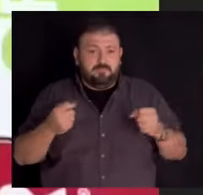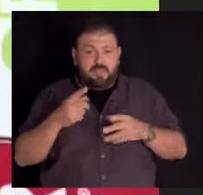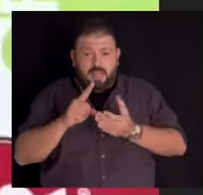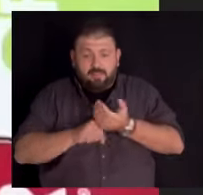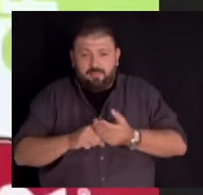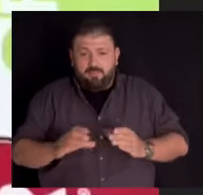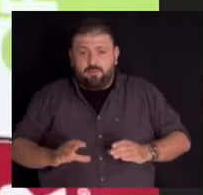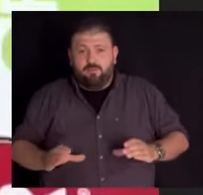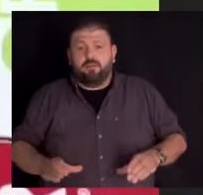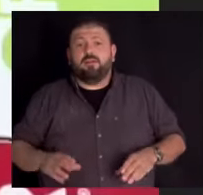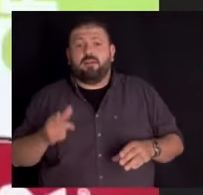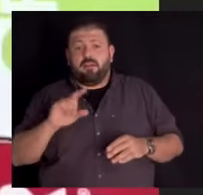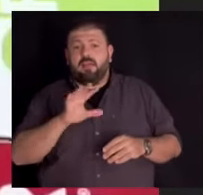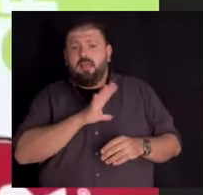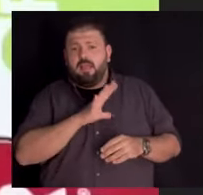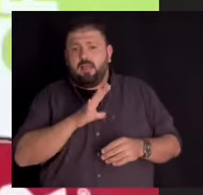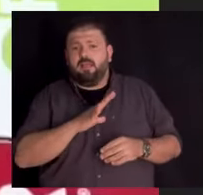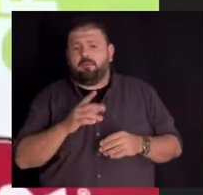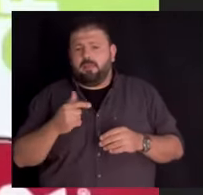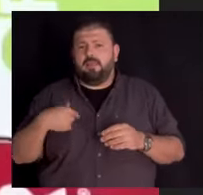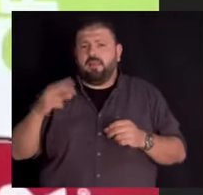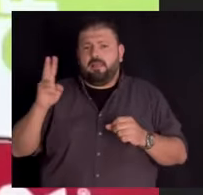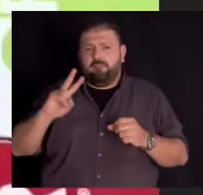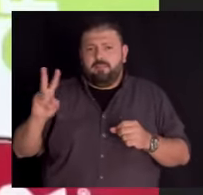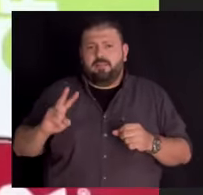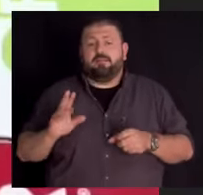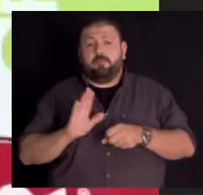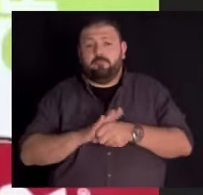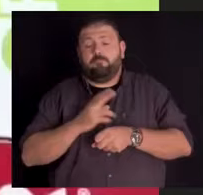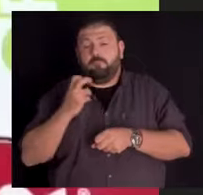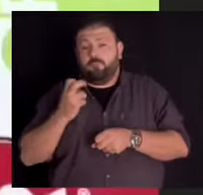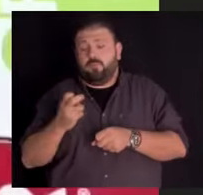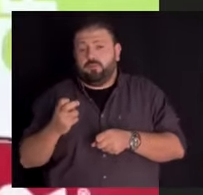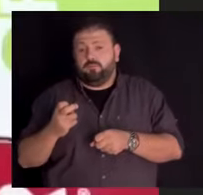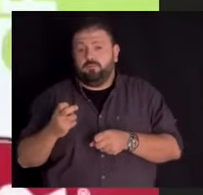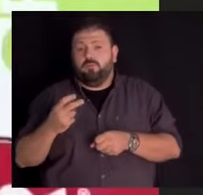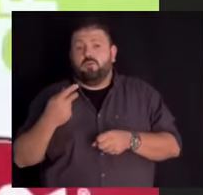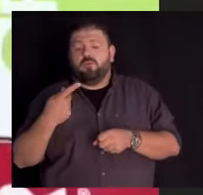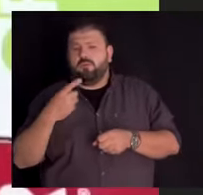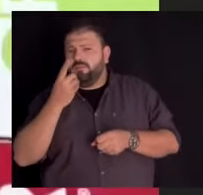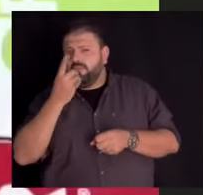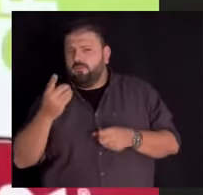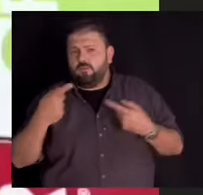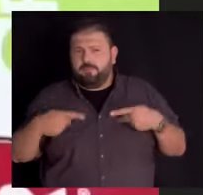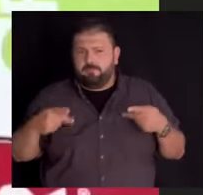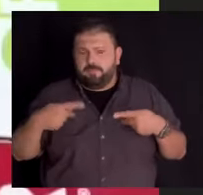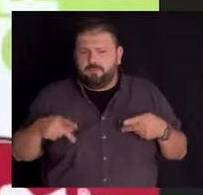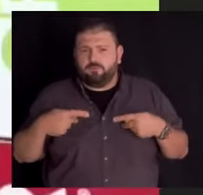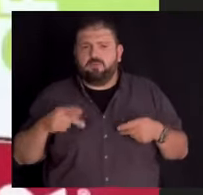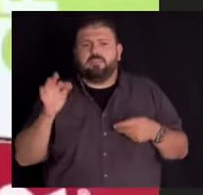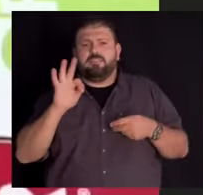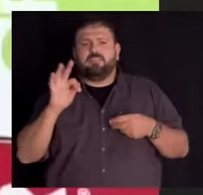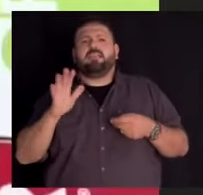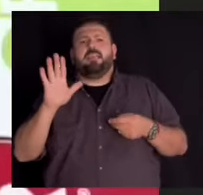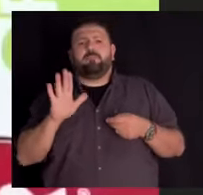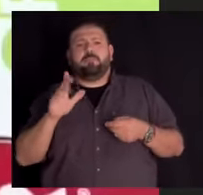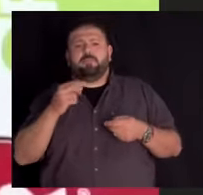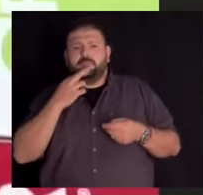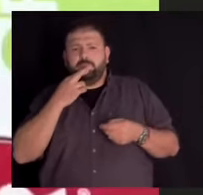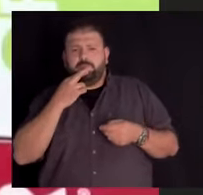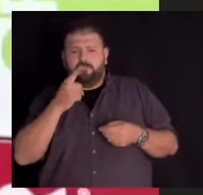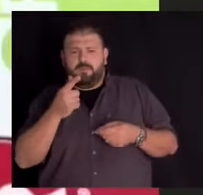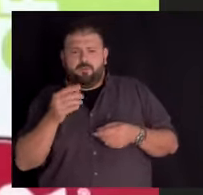palabras, había una descomposición de las vitaminas y no se aprovechaban del todo. Entonces alguien dijo, oigan, ¿qué les parece si los ponemos en un